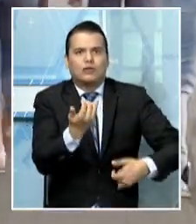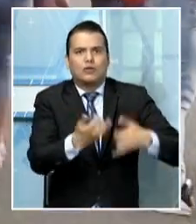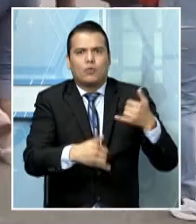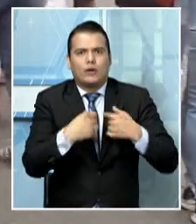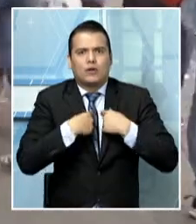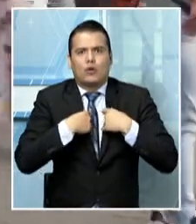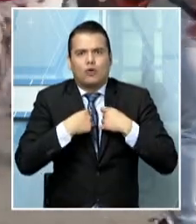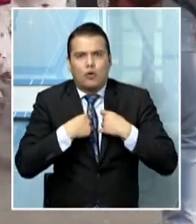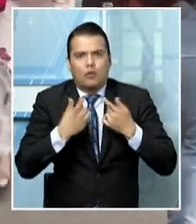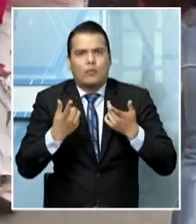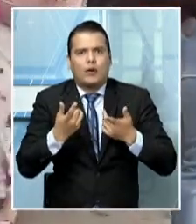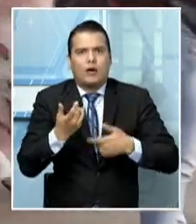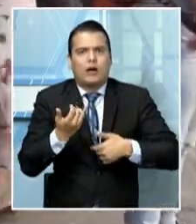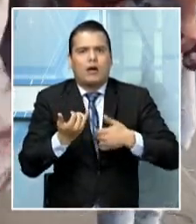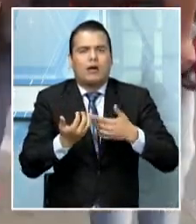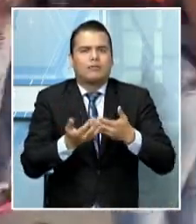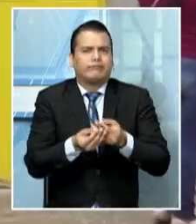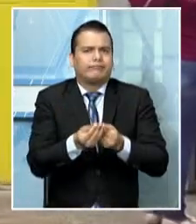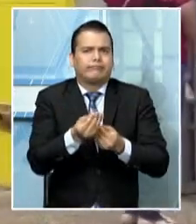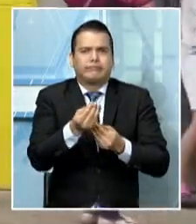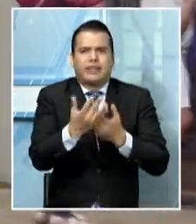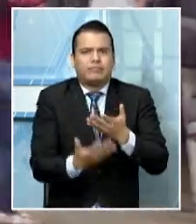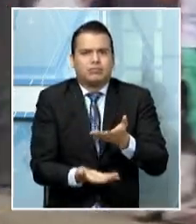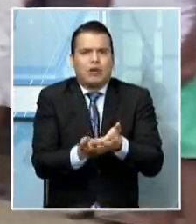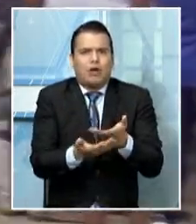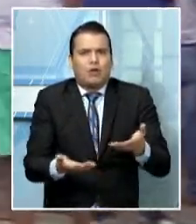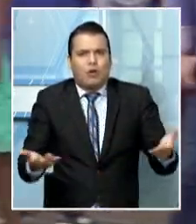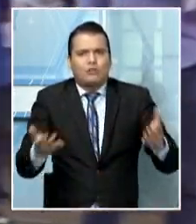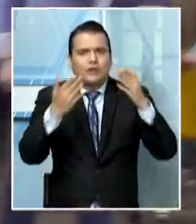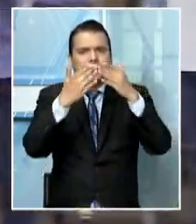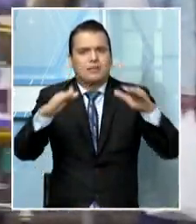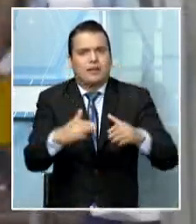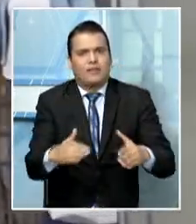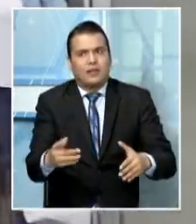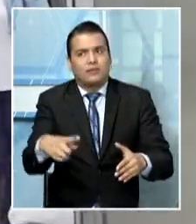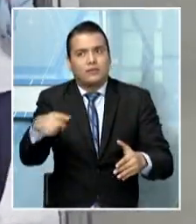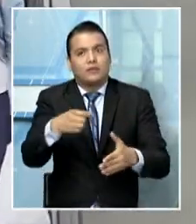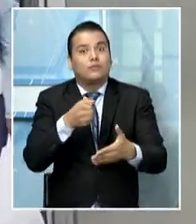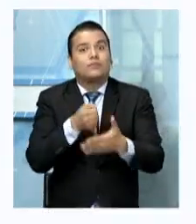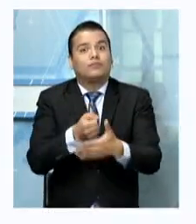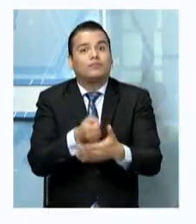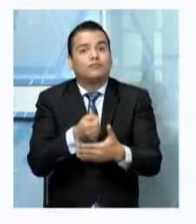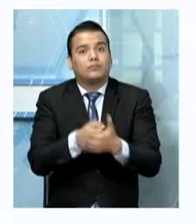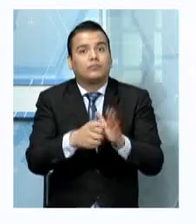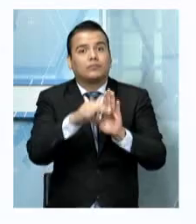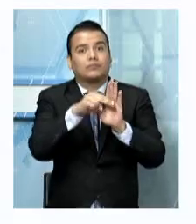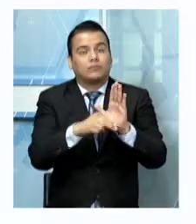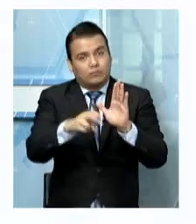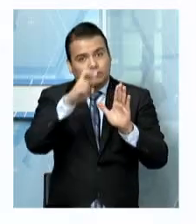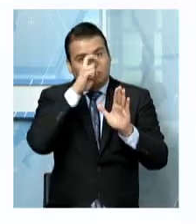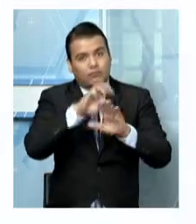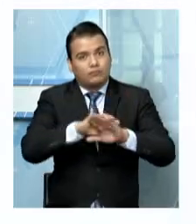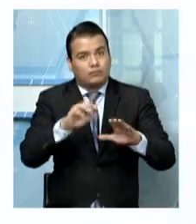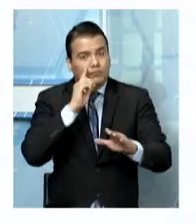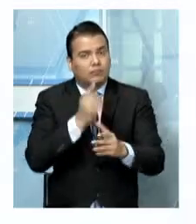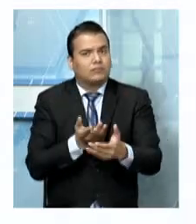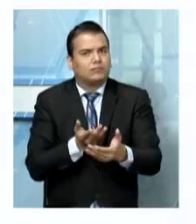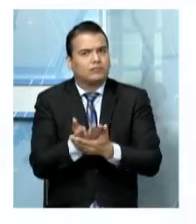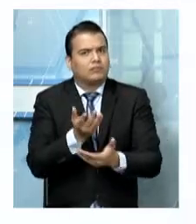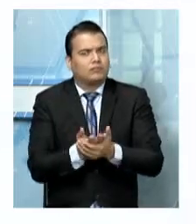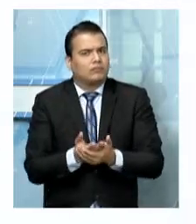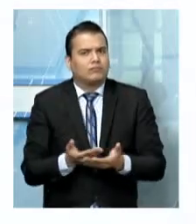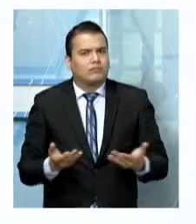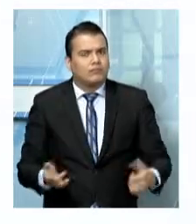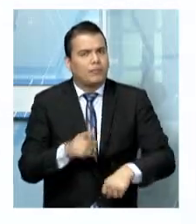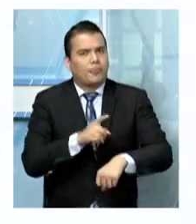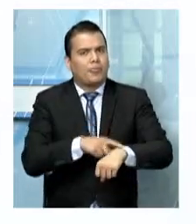de Navidad y allí tenemos que trabajar fuertemente y el compromiso de los empresarios aquí es fundamental. La primera recomendación,